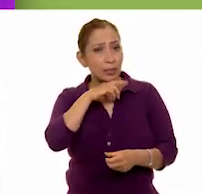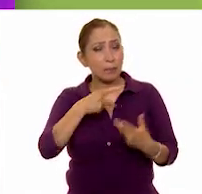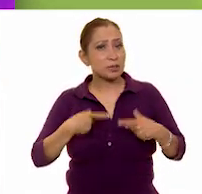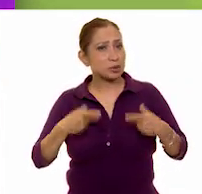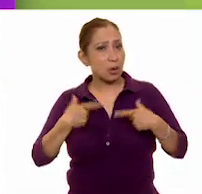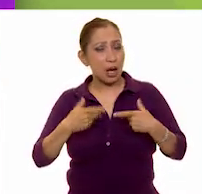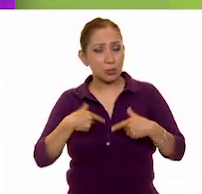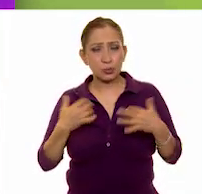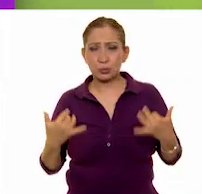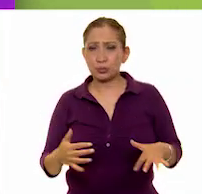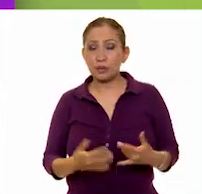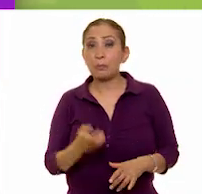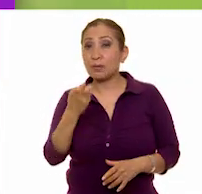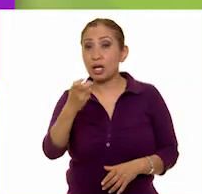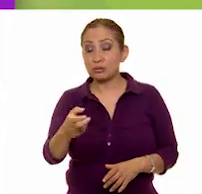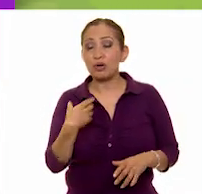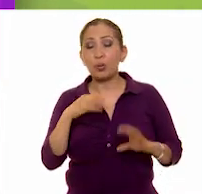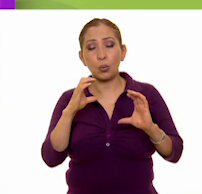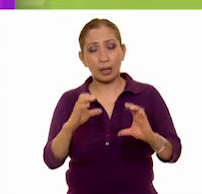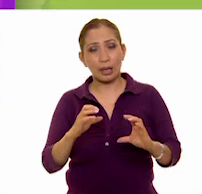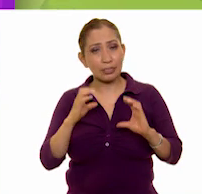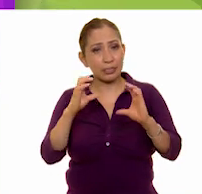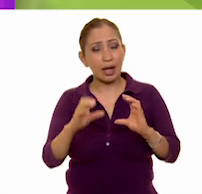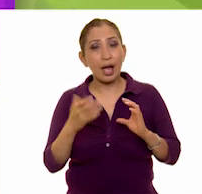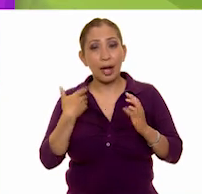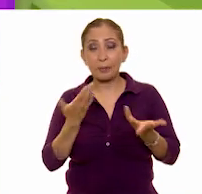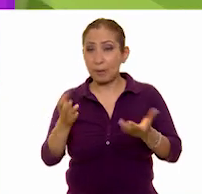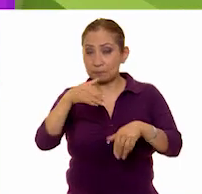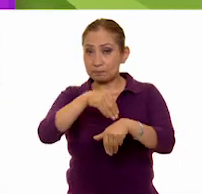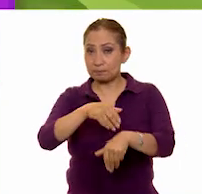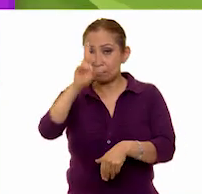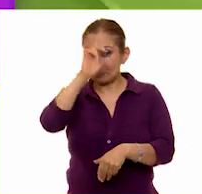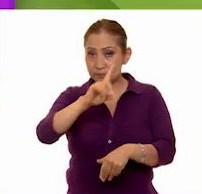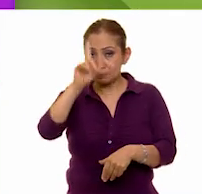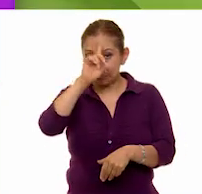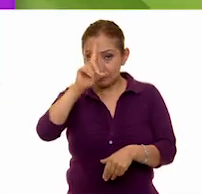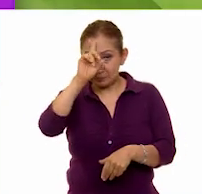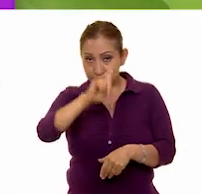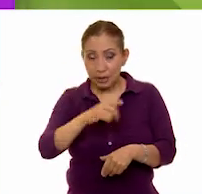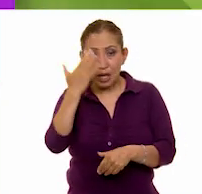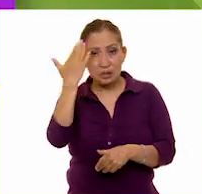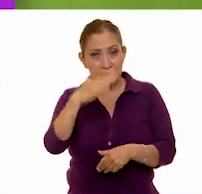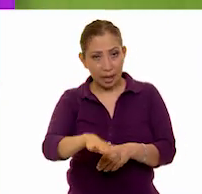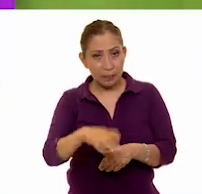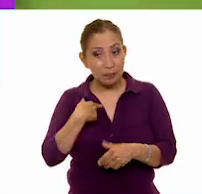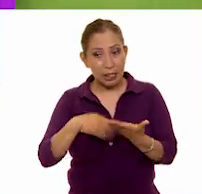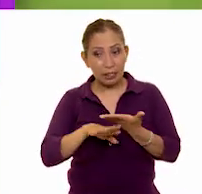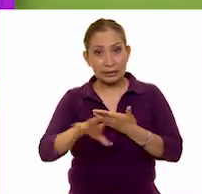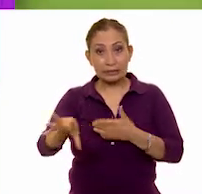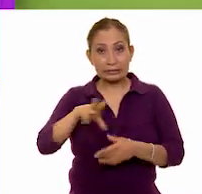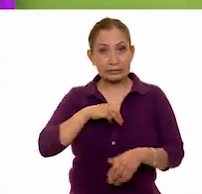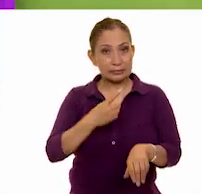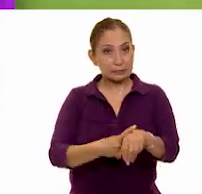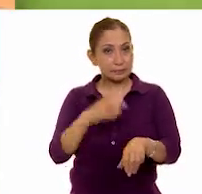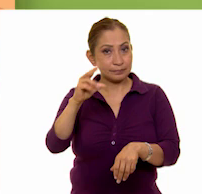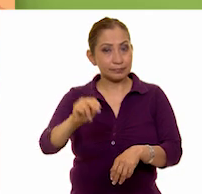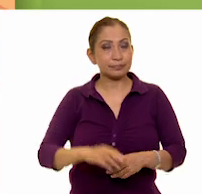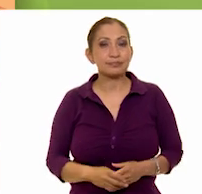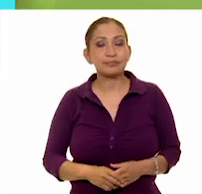las personas. Por eso hay que continuar cuidándonos siguiendo las buenas prácticas que ya todos conocemos para evitar